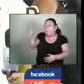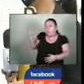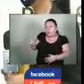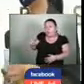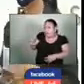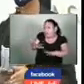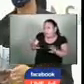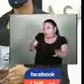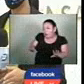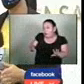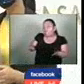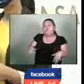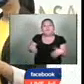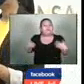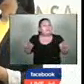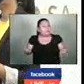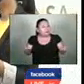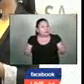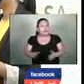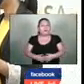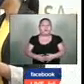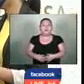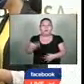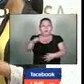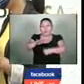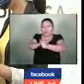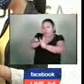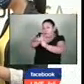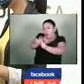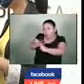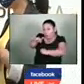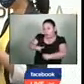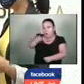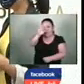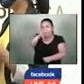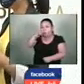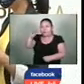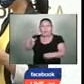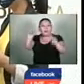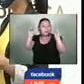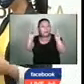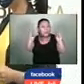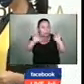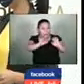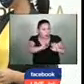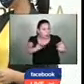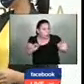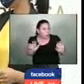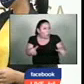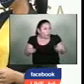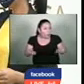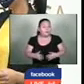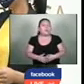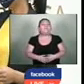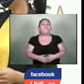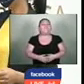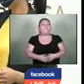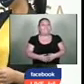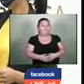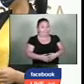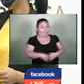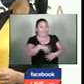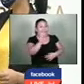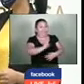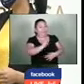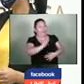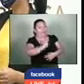cómo se encuentra la situación del COVID-19 en el país con relación a este grupo etario. Sí, hemos observado cómo ha